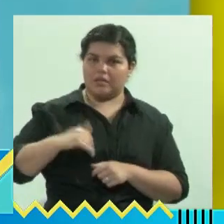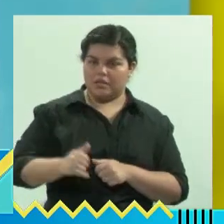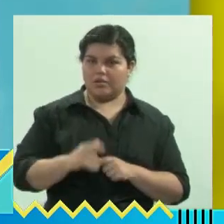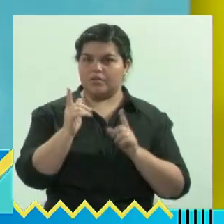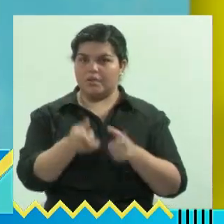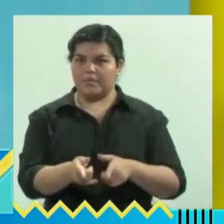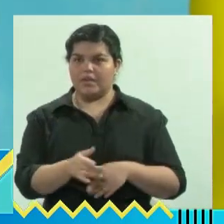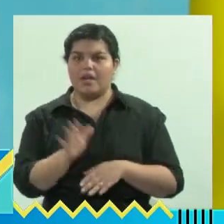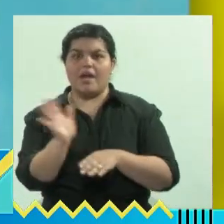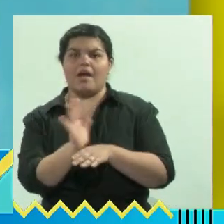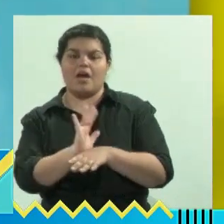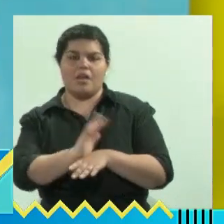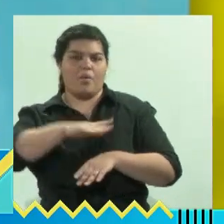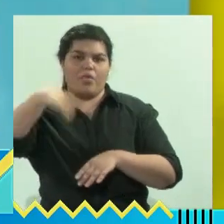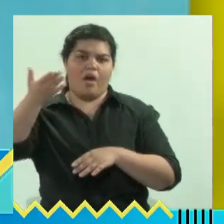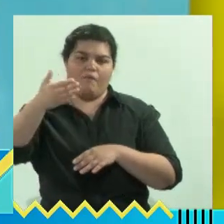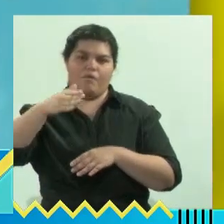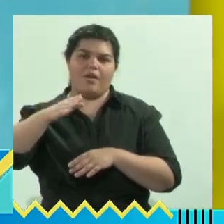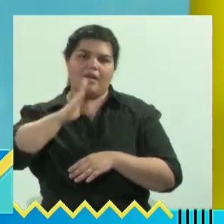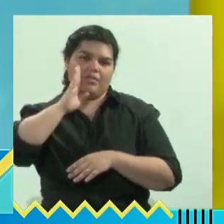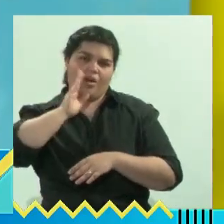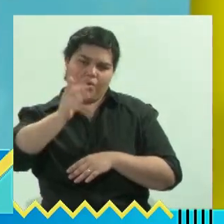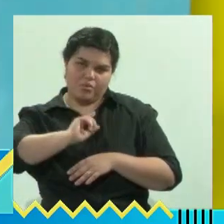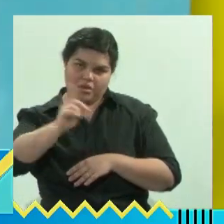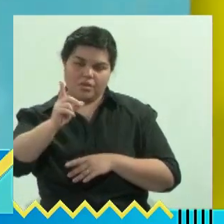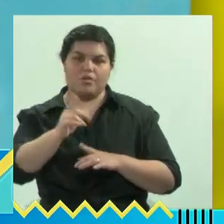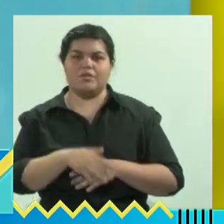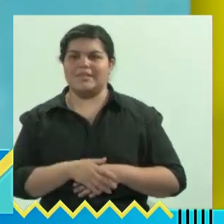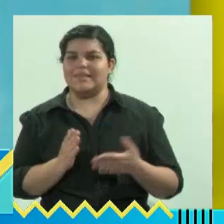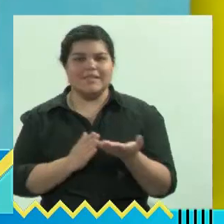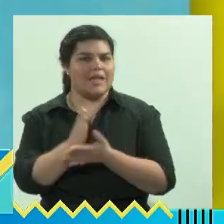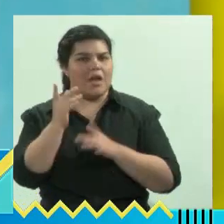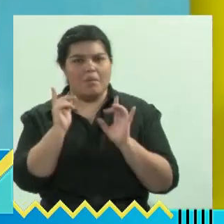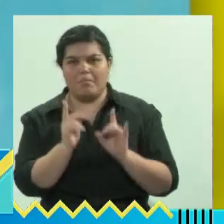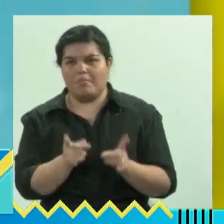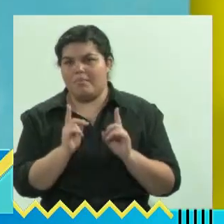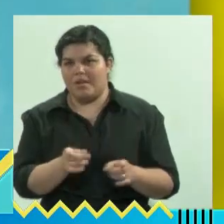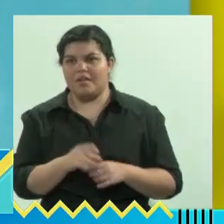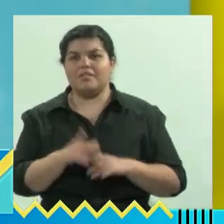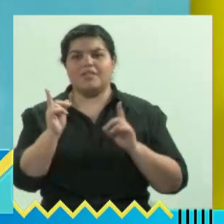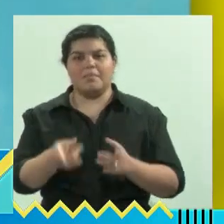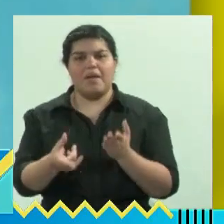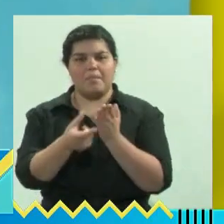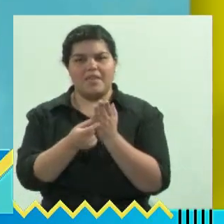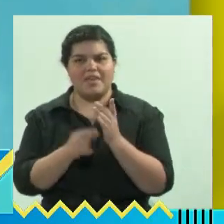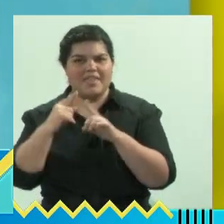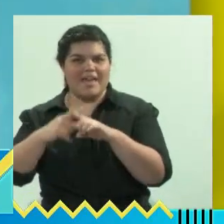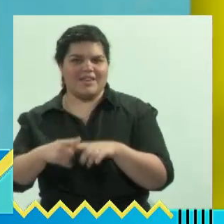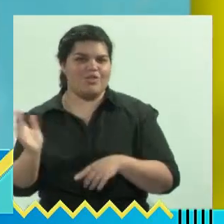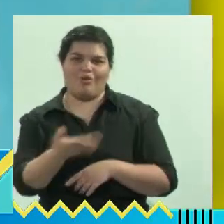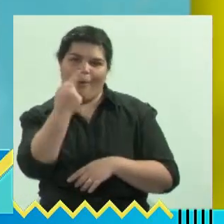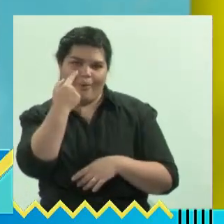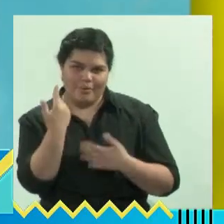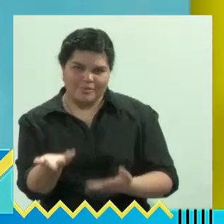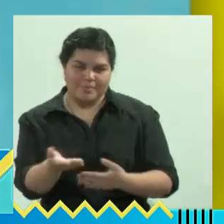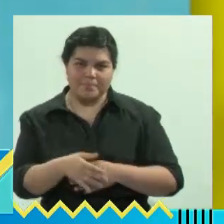gran cine hollywoodense de Pixar, que siempre está presente también, y de los expedientes y conocidos expedientes X,